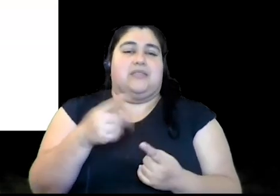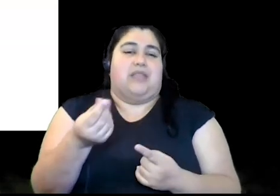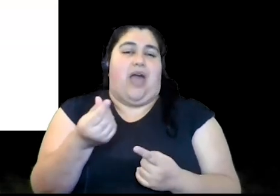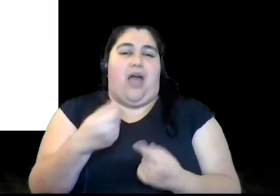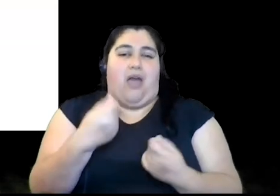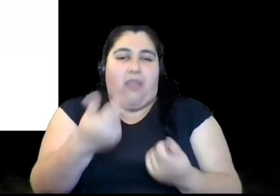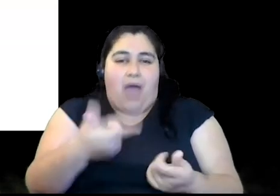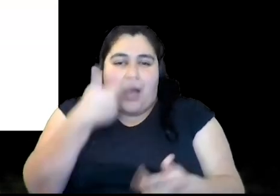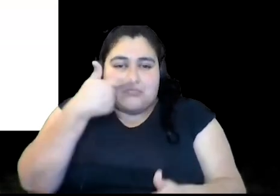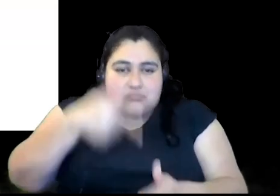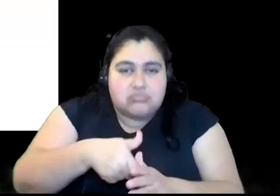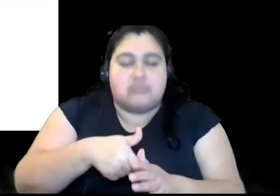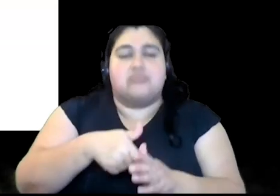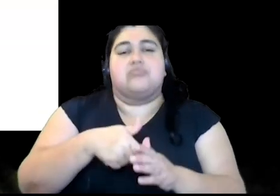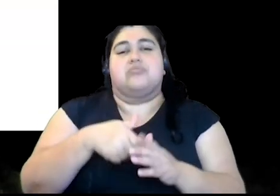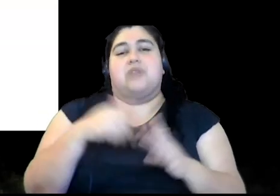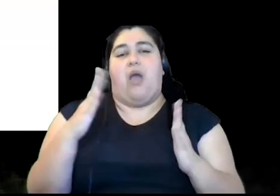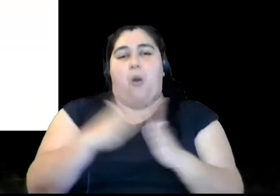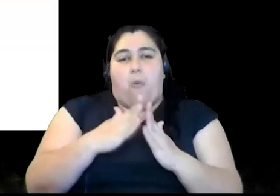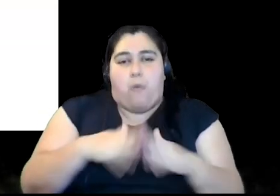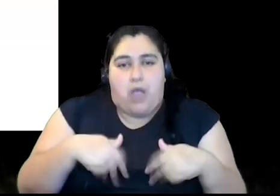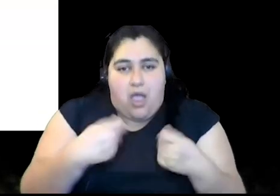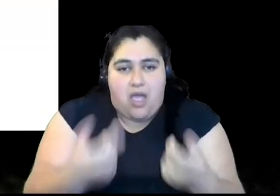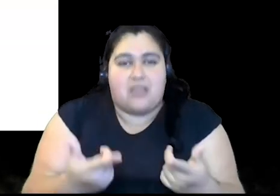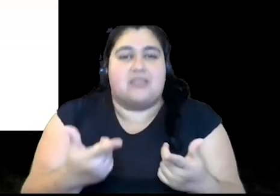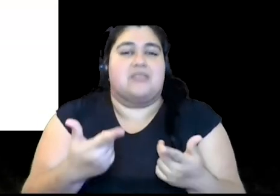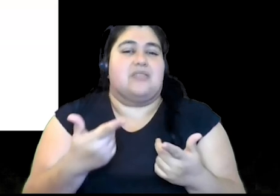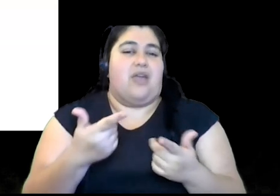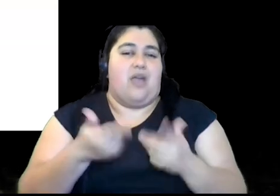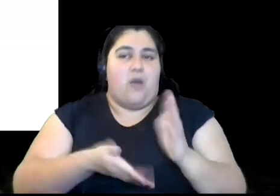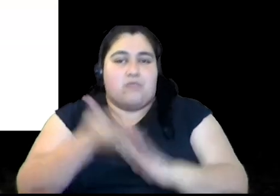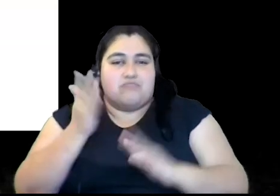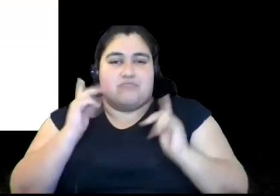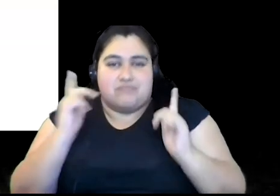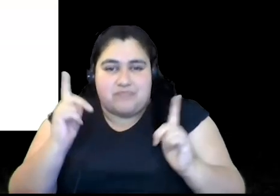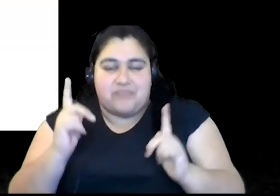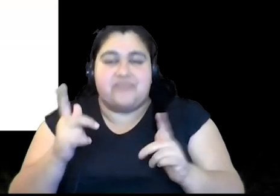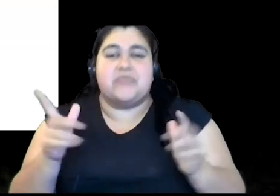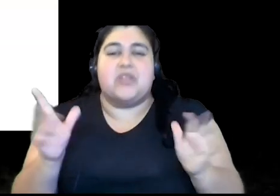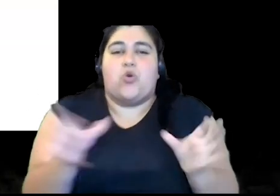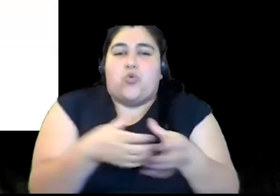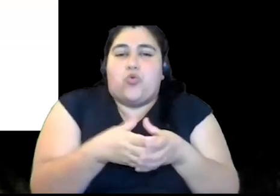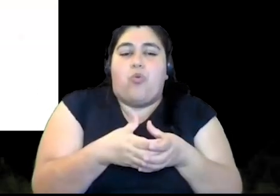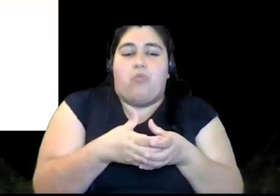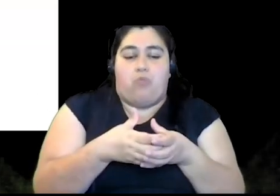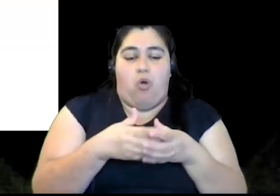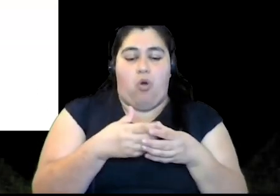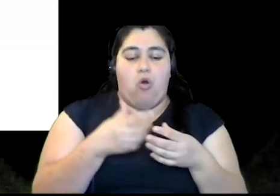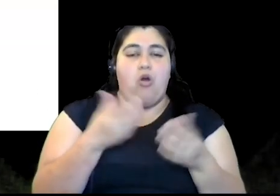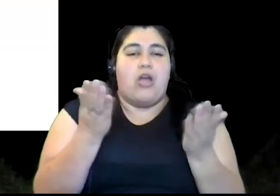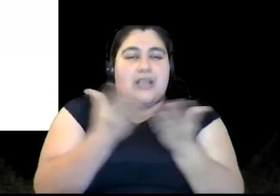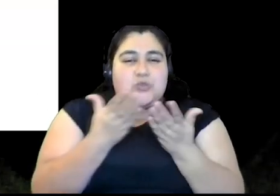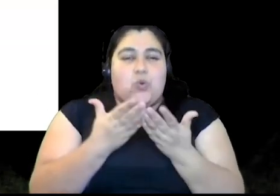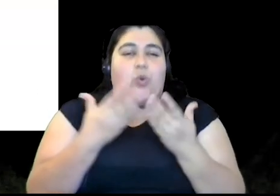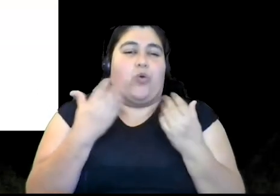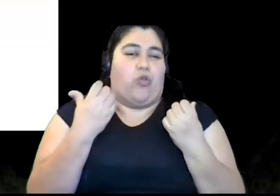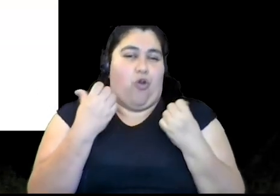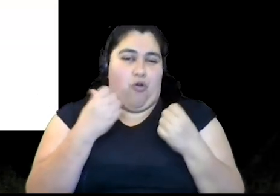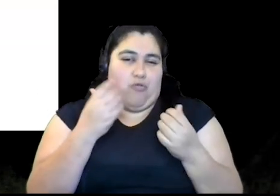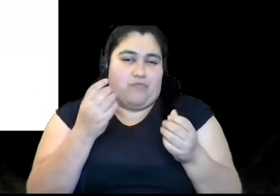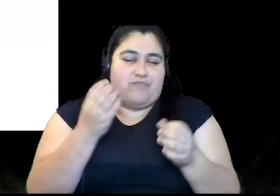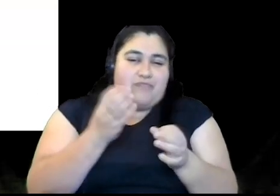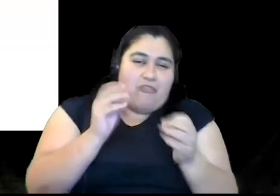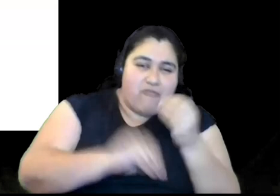de combustible, vivienda, viajes de recreo, gastos de educación del grupo familiar, siempre que sean otorgados